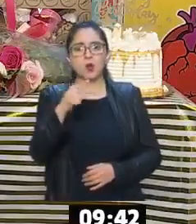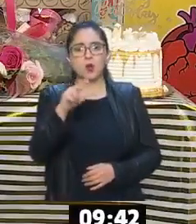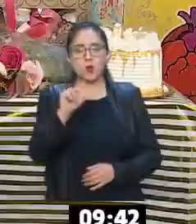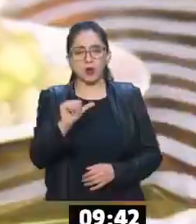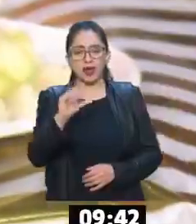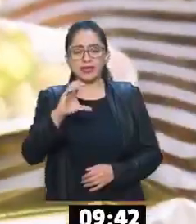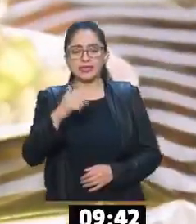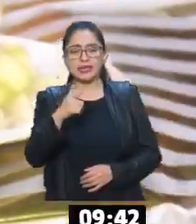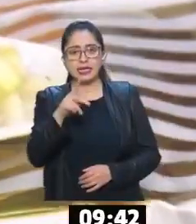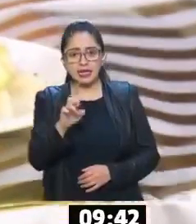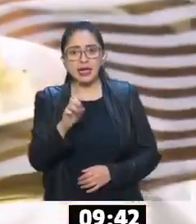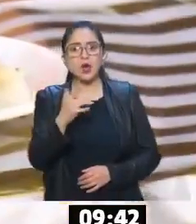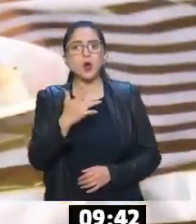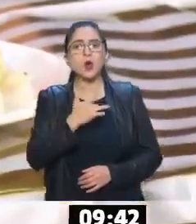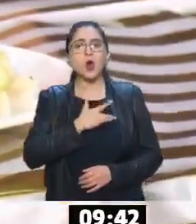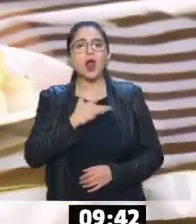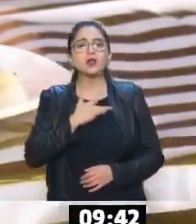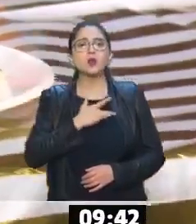de pulque.